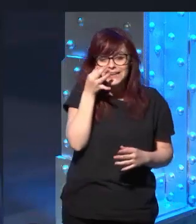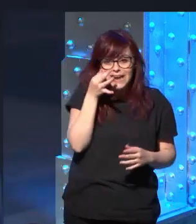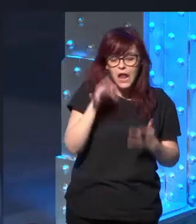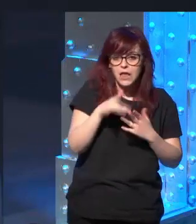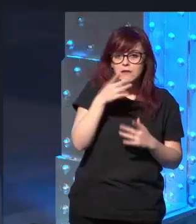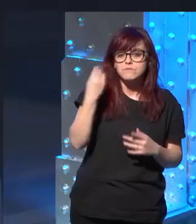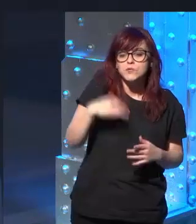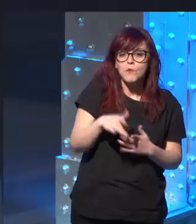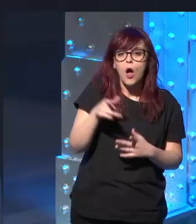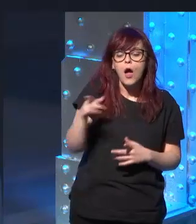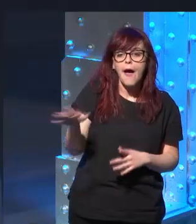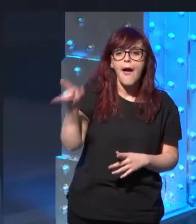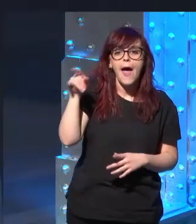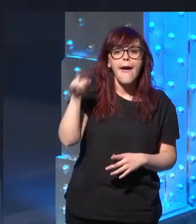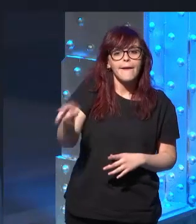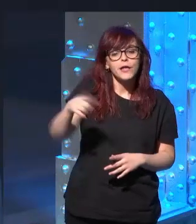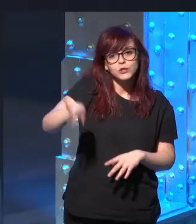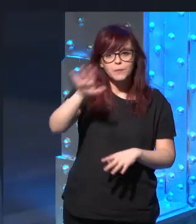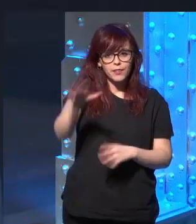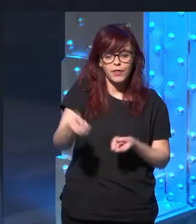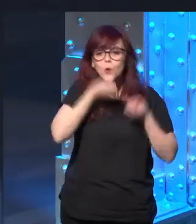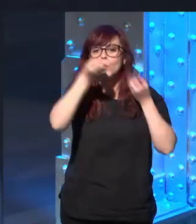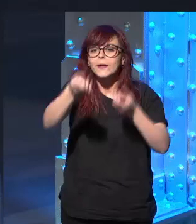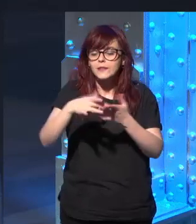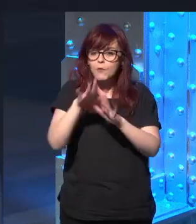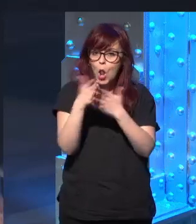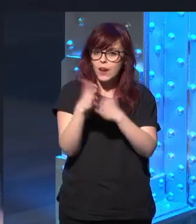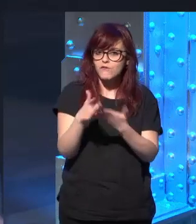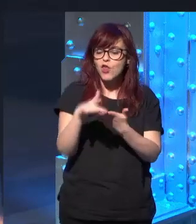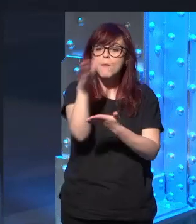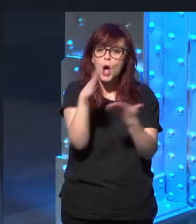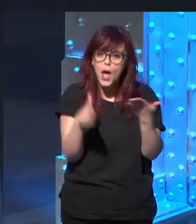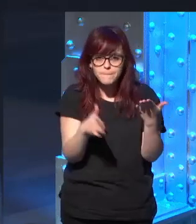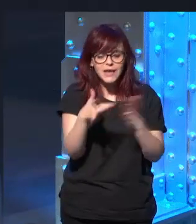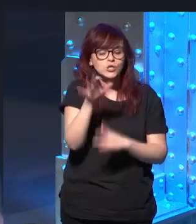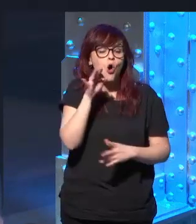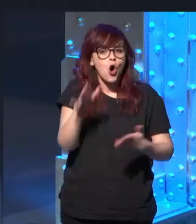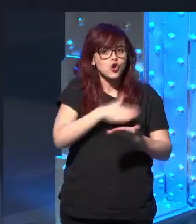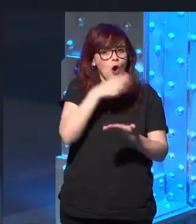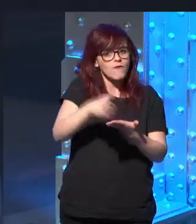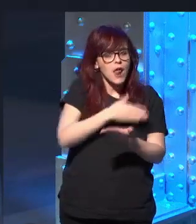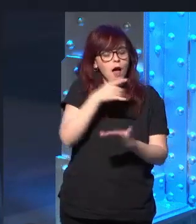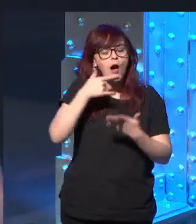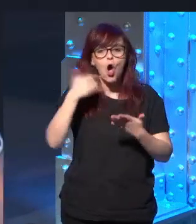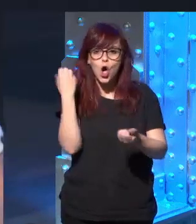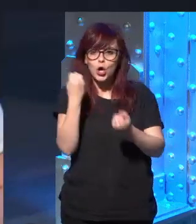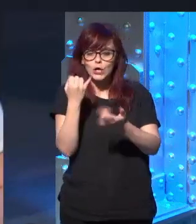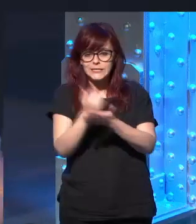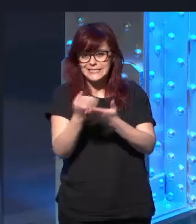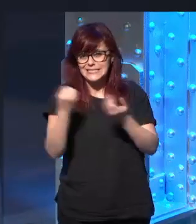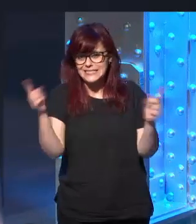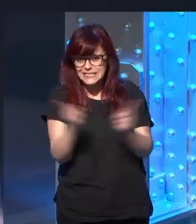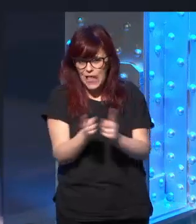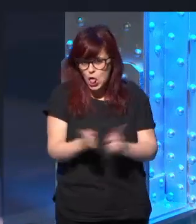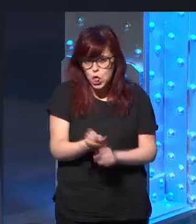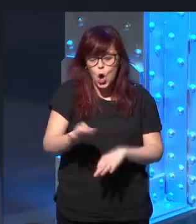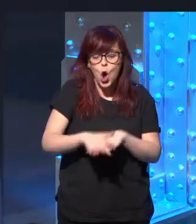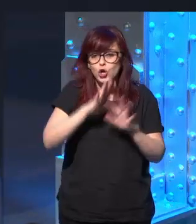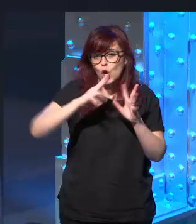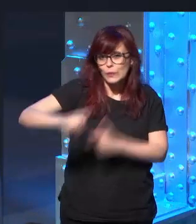ellos y nos cuenten ellos las cosas, y sean libros de poemas, sean novelas, sean ensayos o sean